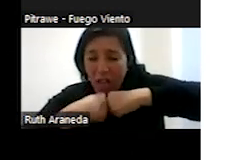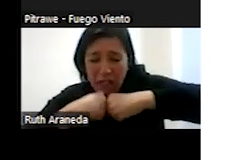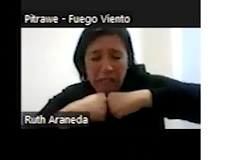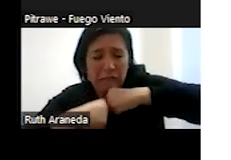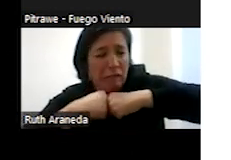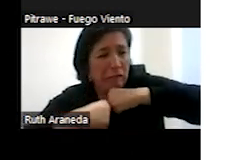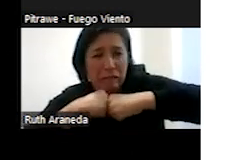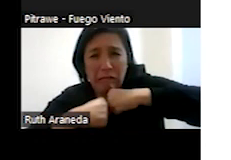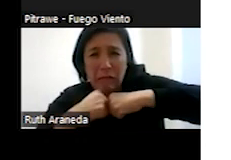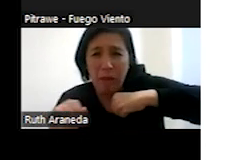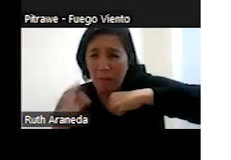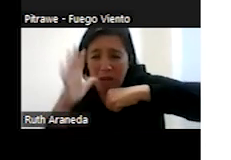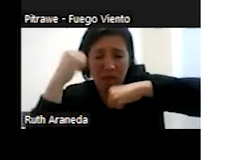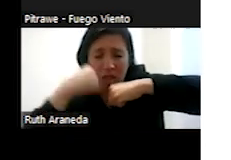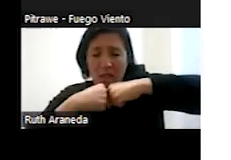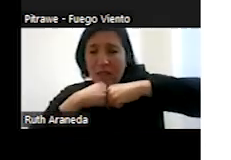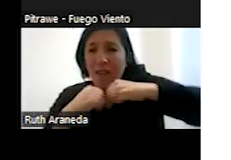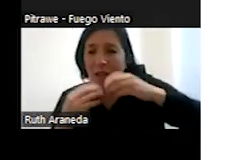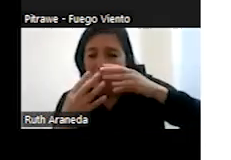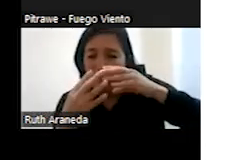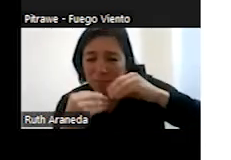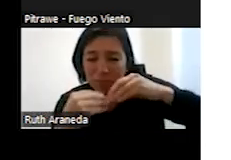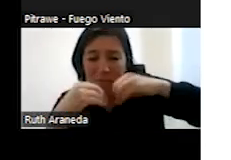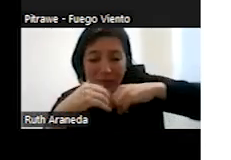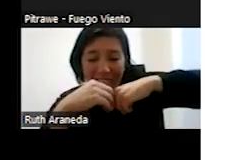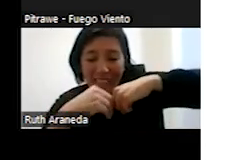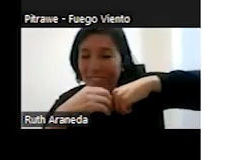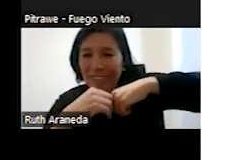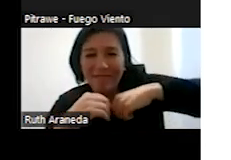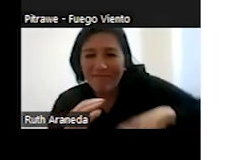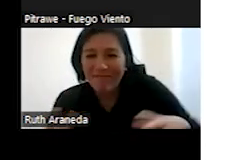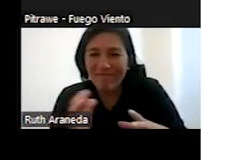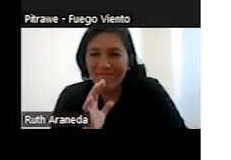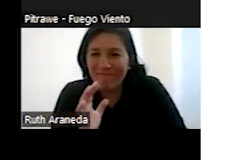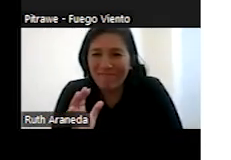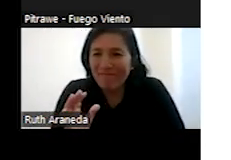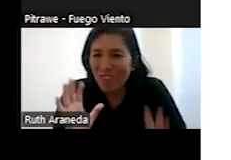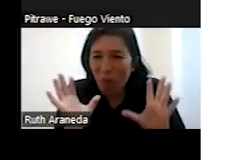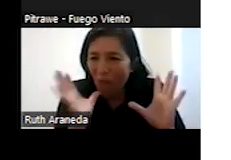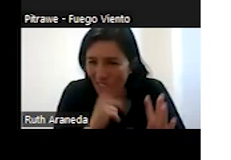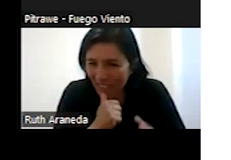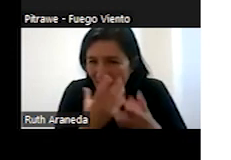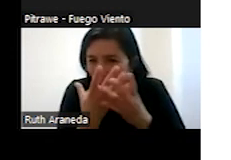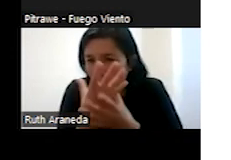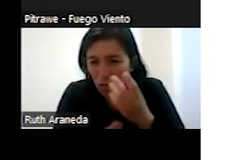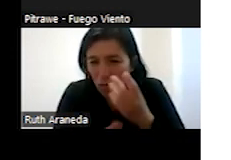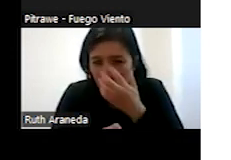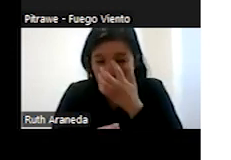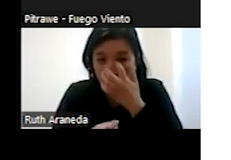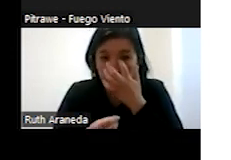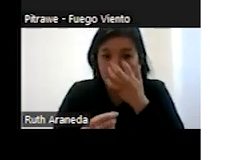por el hueso. A la derecha es una rodilla. Hay un caso